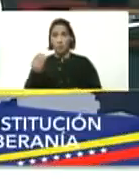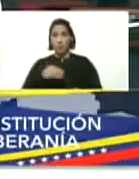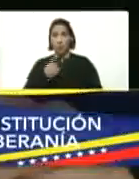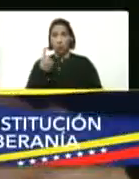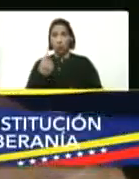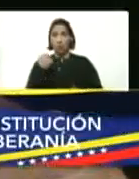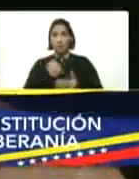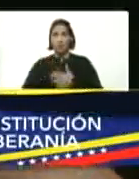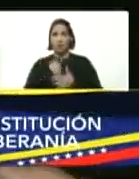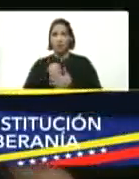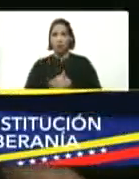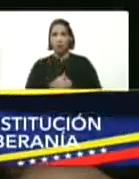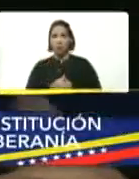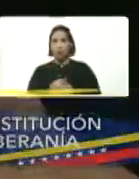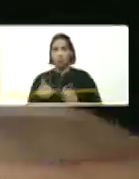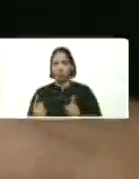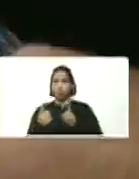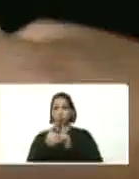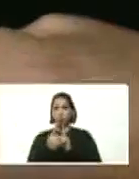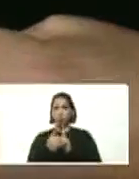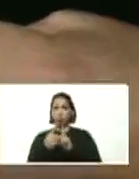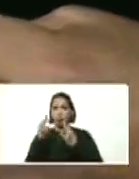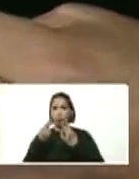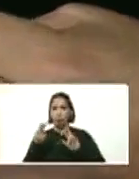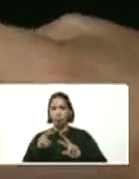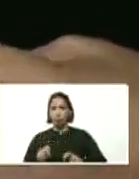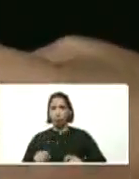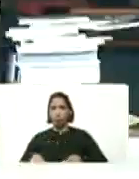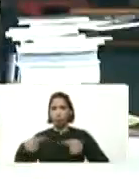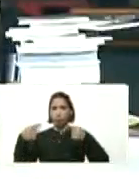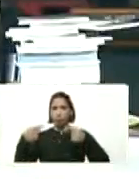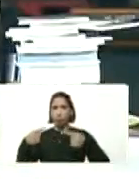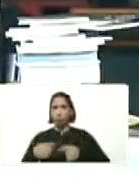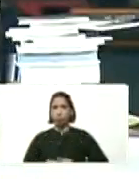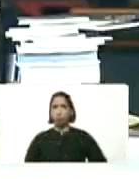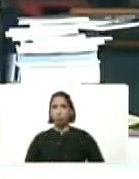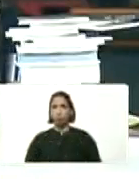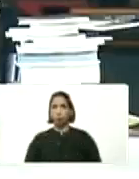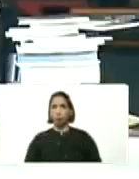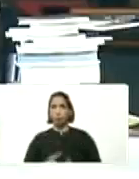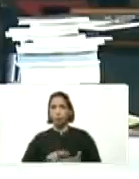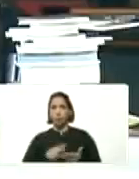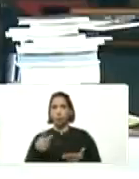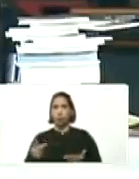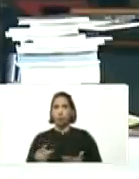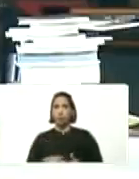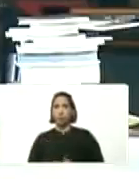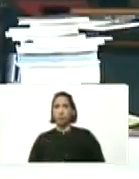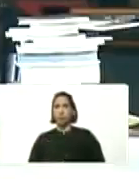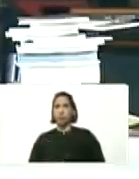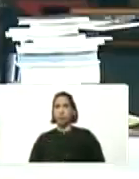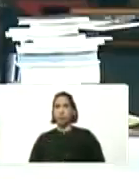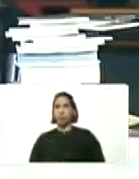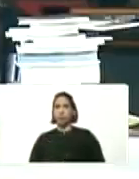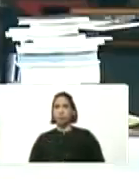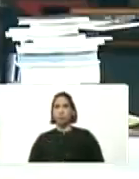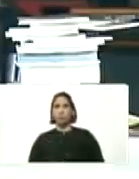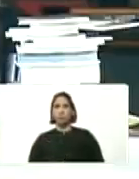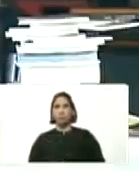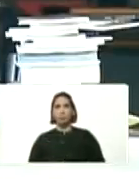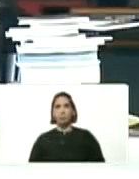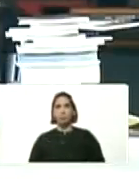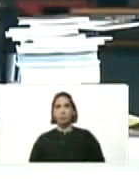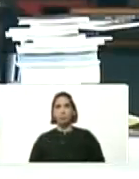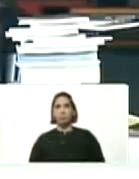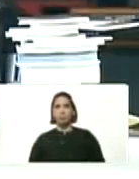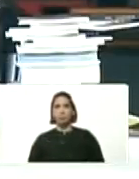batalla, aproximación al itinerario de una gesta. Traducido por Su Xin Chen.